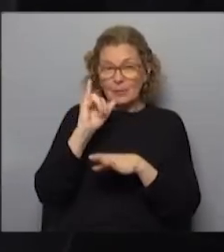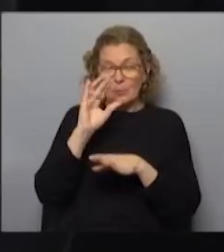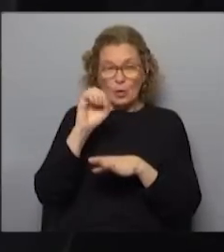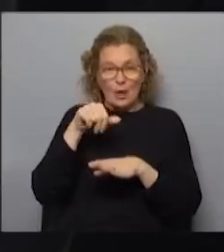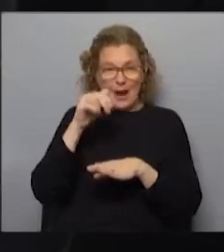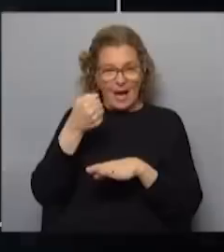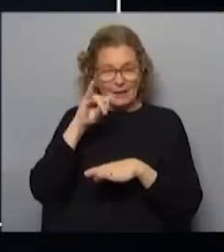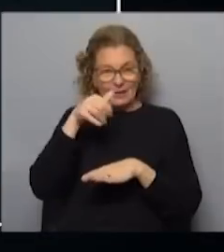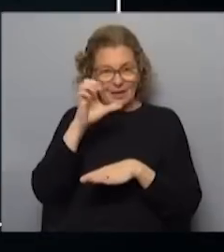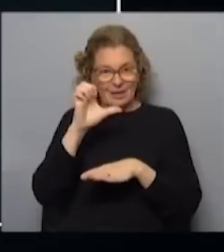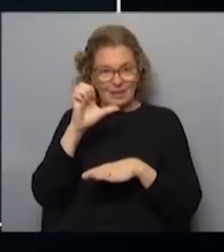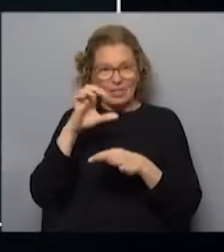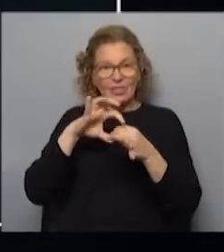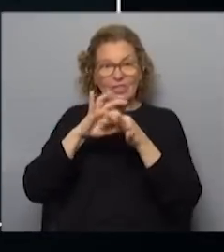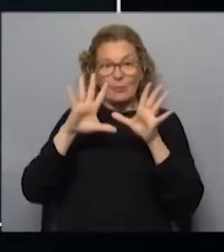democracia